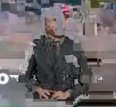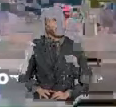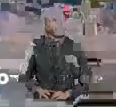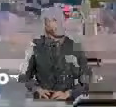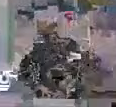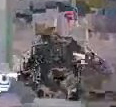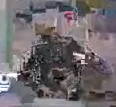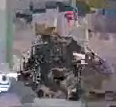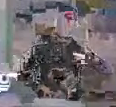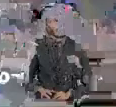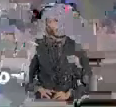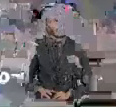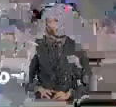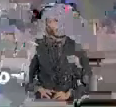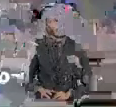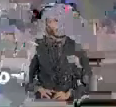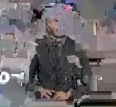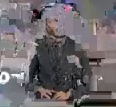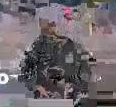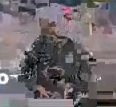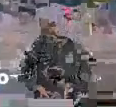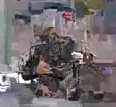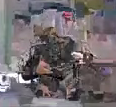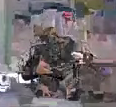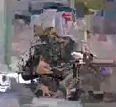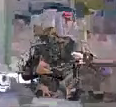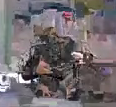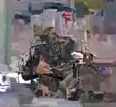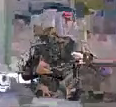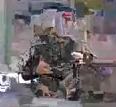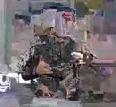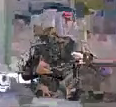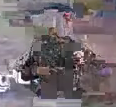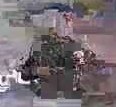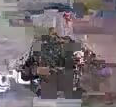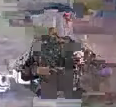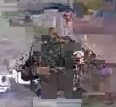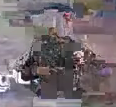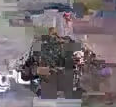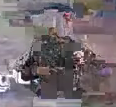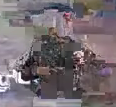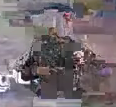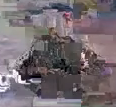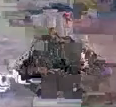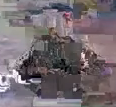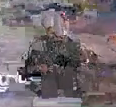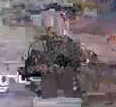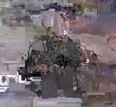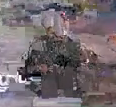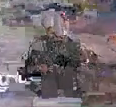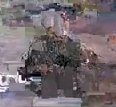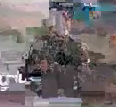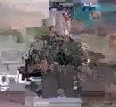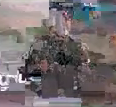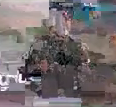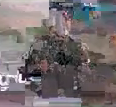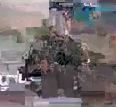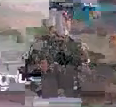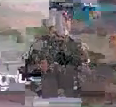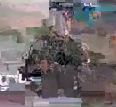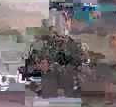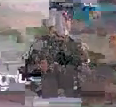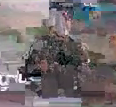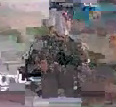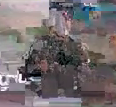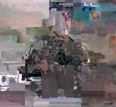teatros. Me encanta comer helado en el parque y conocer nuevas personas, porque lo más bonito de Bogotá es su gente, los vecinos y sus